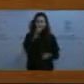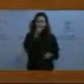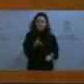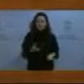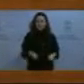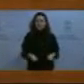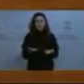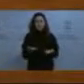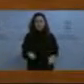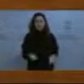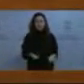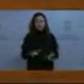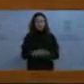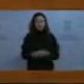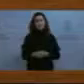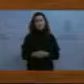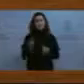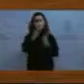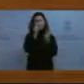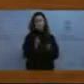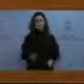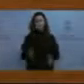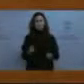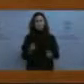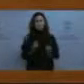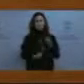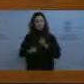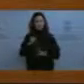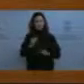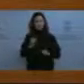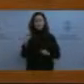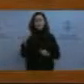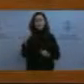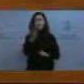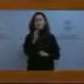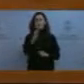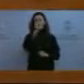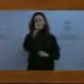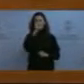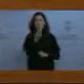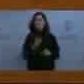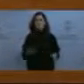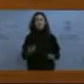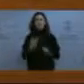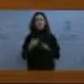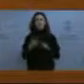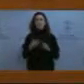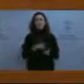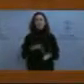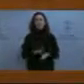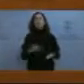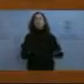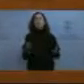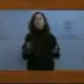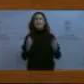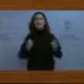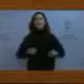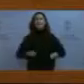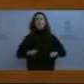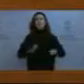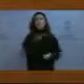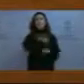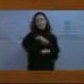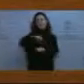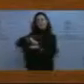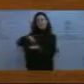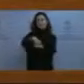dinero, porque me dirá usted los problemas presupuestarios, hace 30 años, la única política que hubo fue vamos a hacer instalaciones deportivas o vamos a